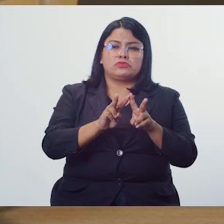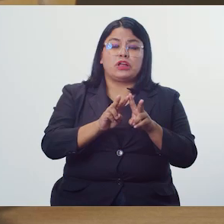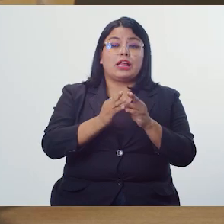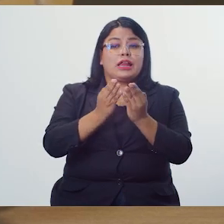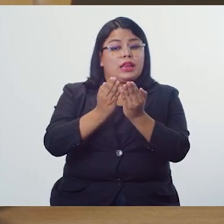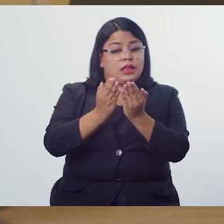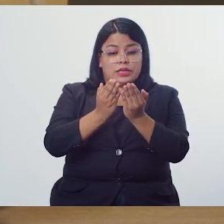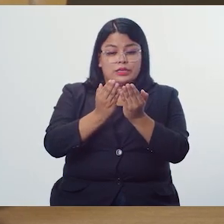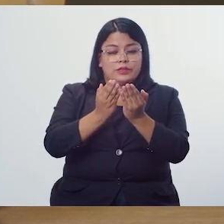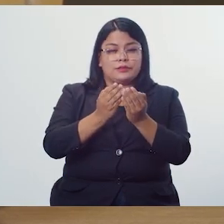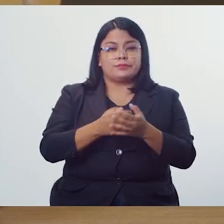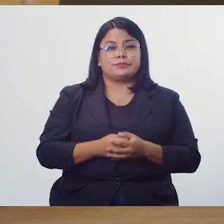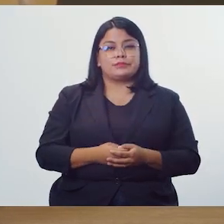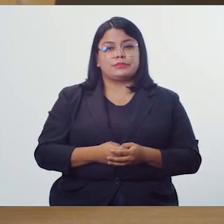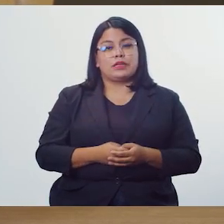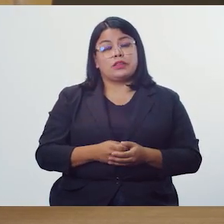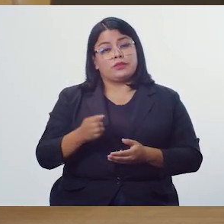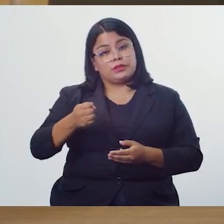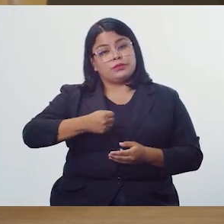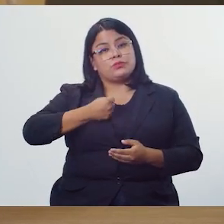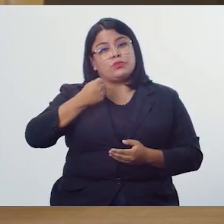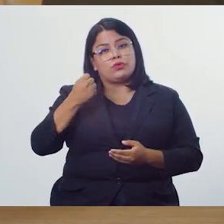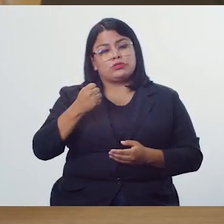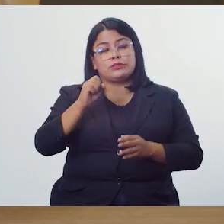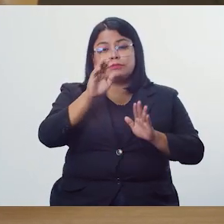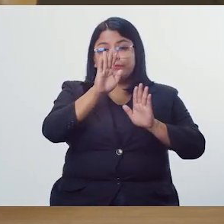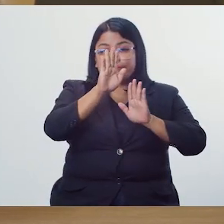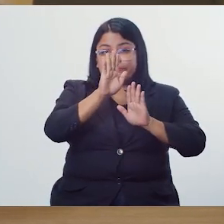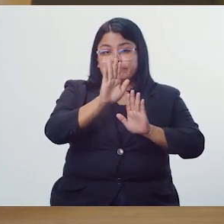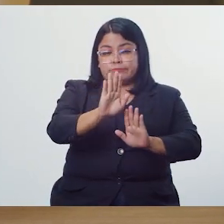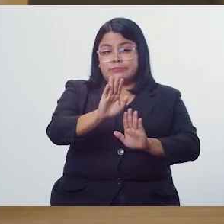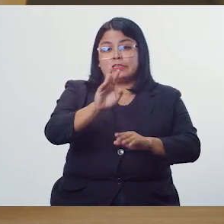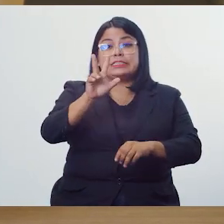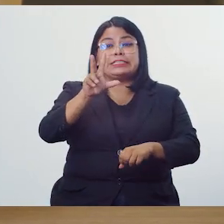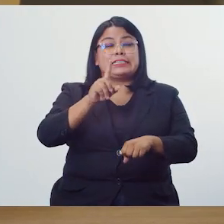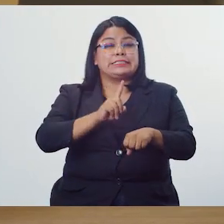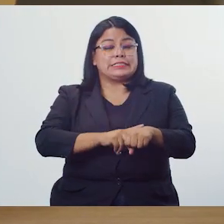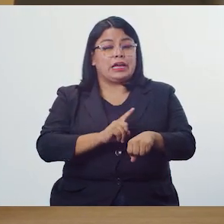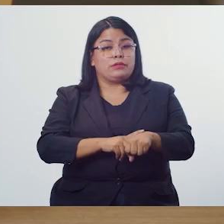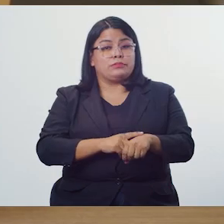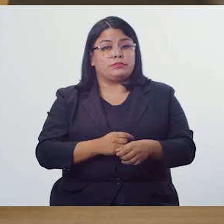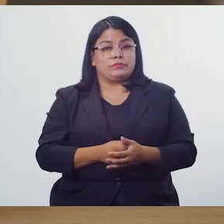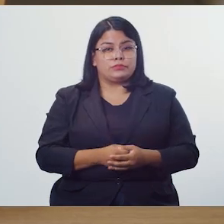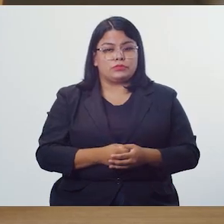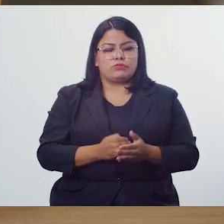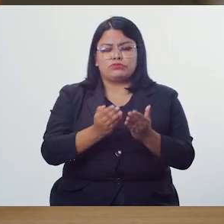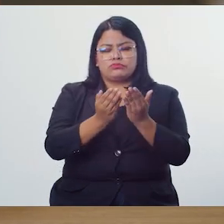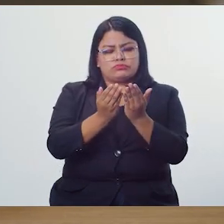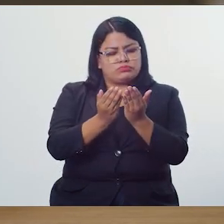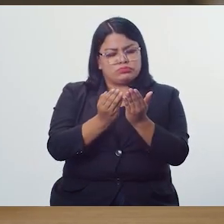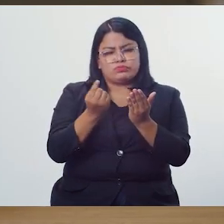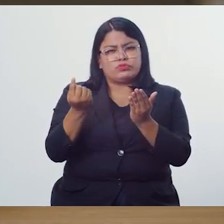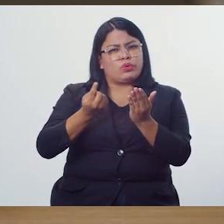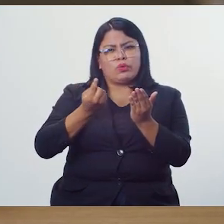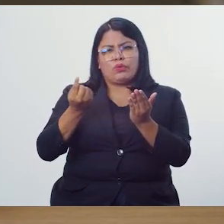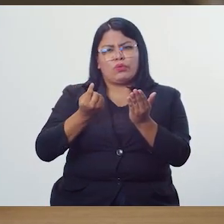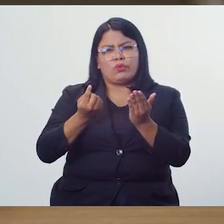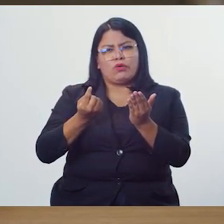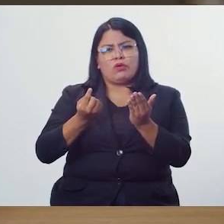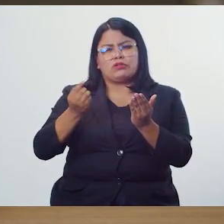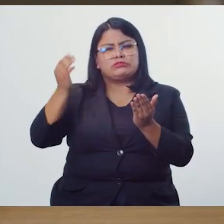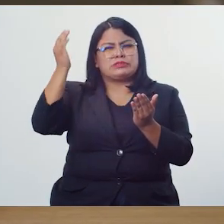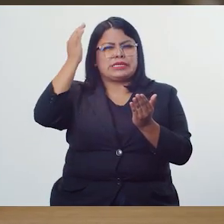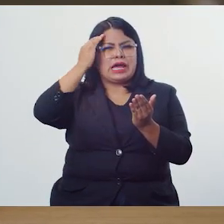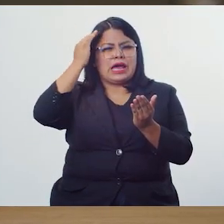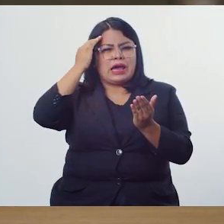de lo leído. Y en ello es importante que se respeten estos tres momentos, ¿verdad? Porque leer no solo es